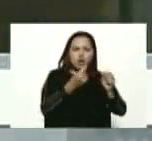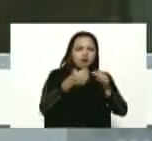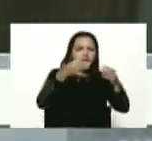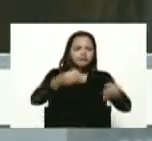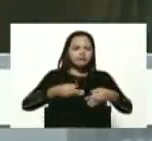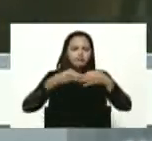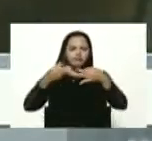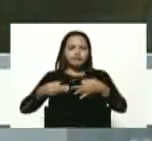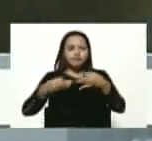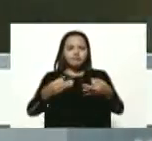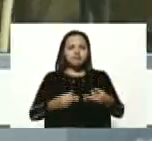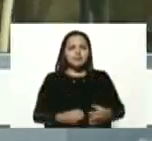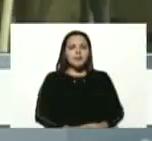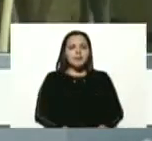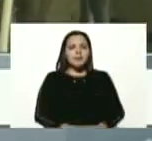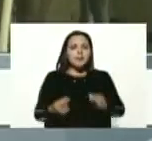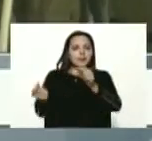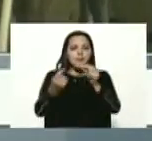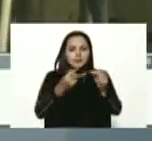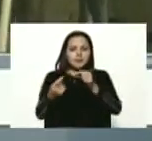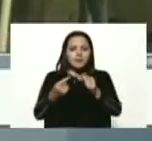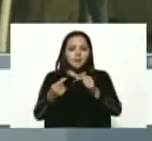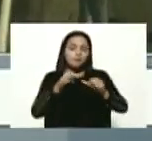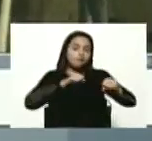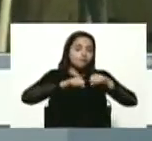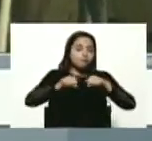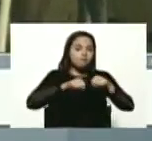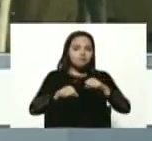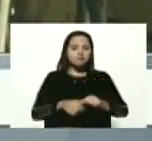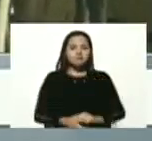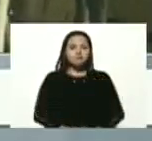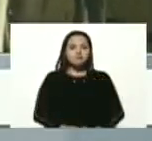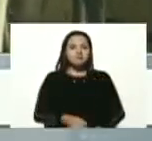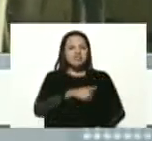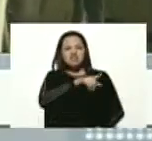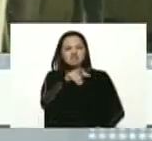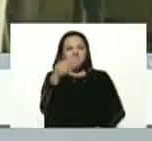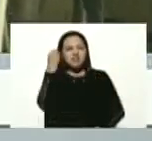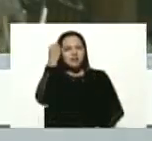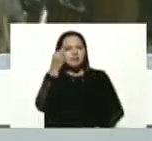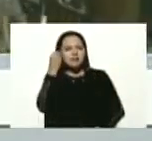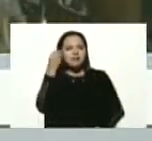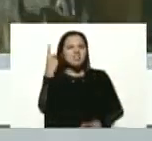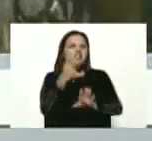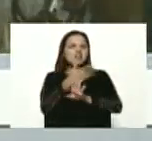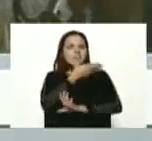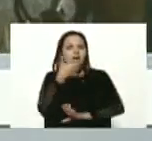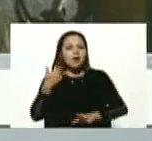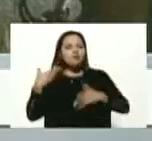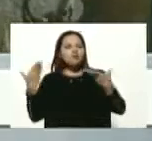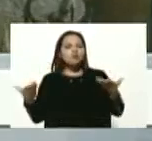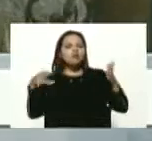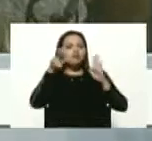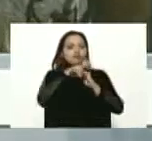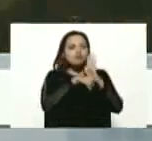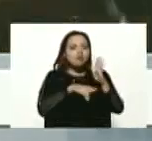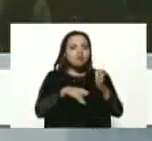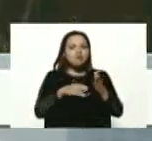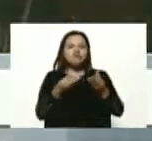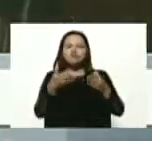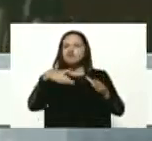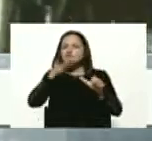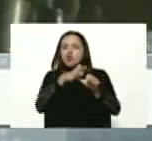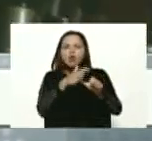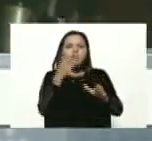diálogo productivo, un diálogo para la acción. ¿Qué piensan ustedes? ¿Qué hay que mejorar? ¿Qué medidas hay que tomar? ¿Dónde hay que